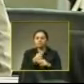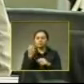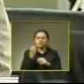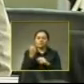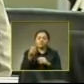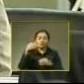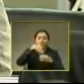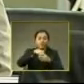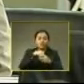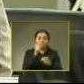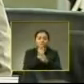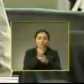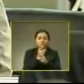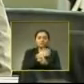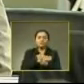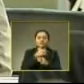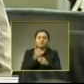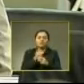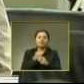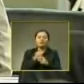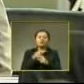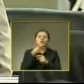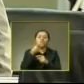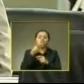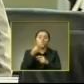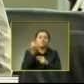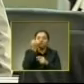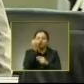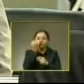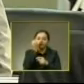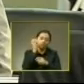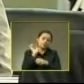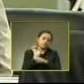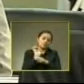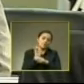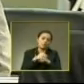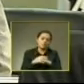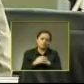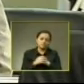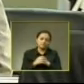ello están los pueblos y nacionalidades indígenas en el Ecuador.